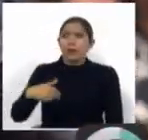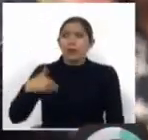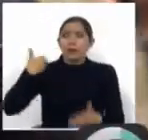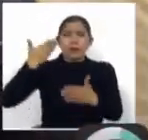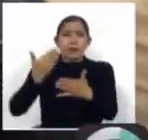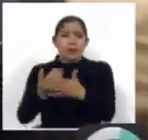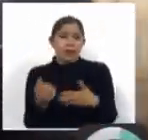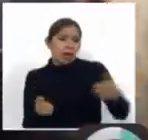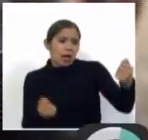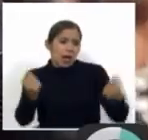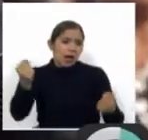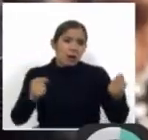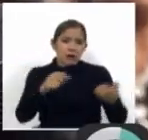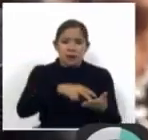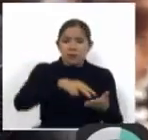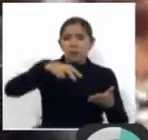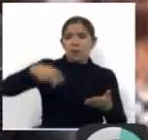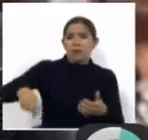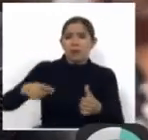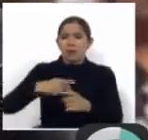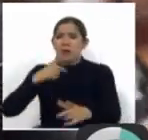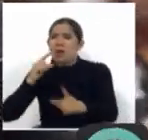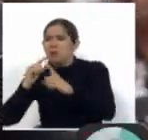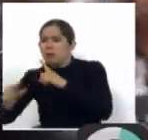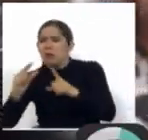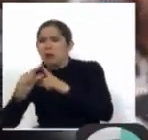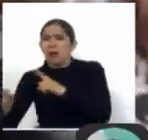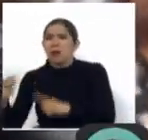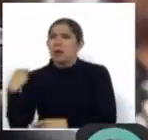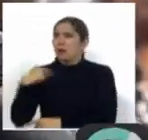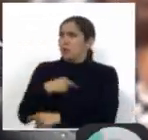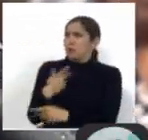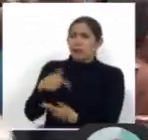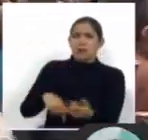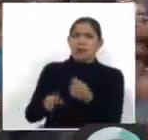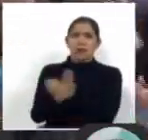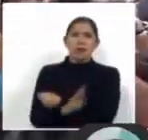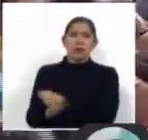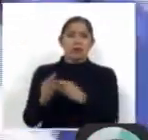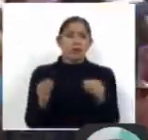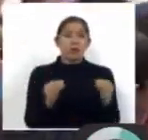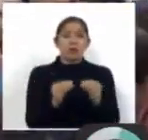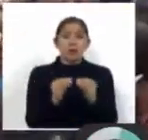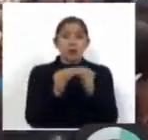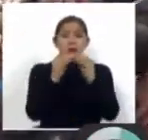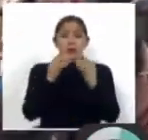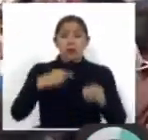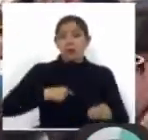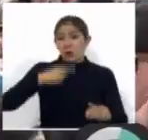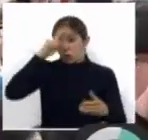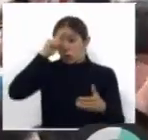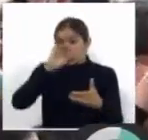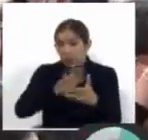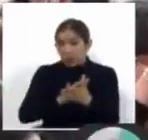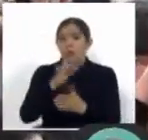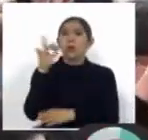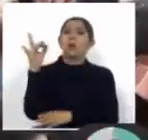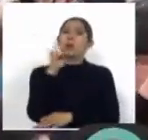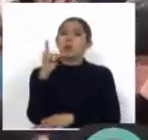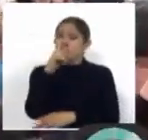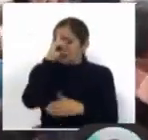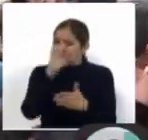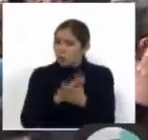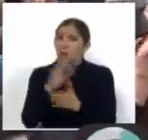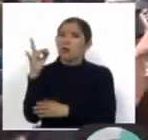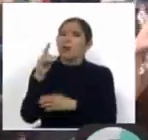autos, bajan y lo primero que hacen es insultar a los que estamos defendiendo el voto del pueblo. Porque creo en este país, porque creo que este país tiene que